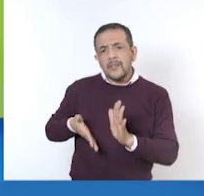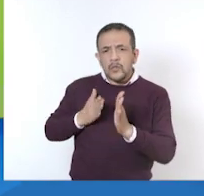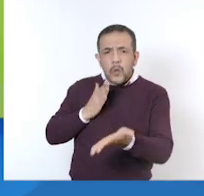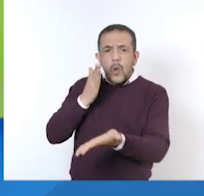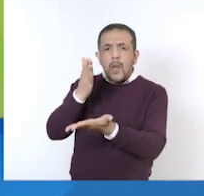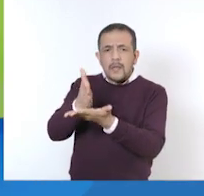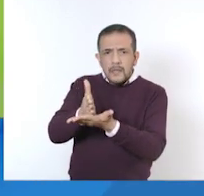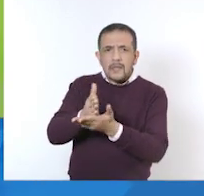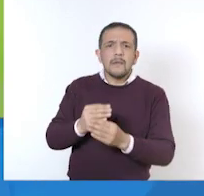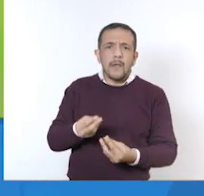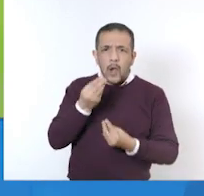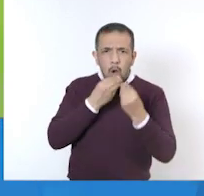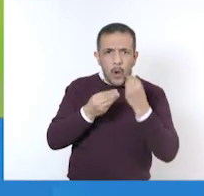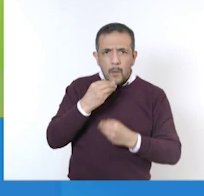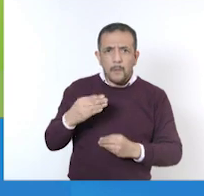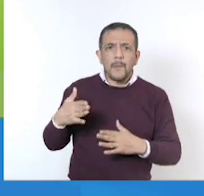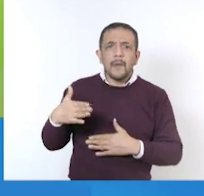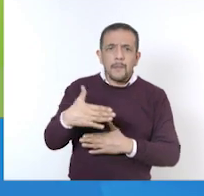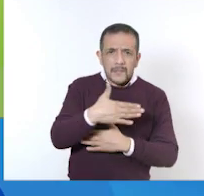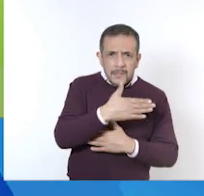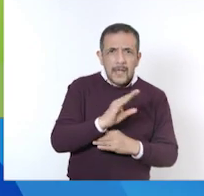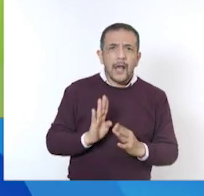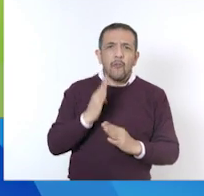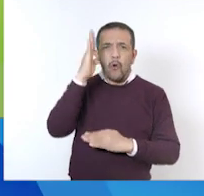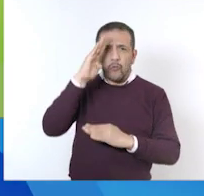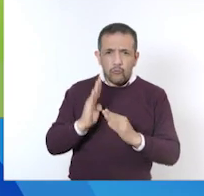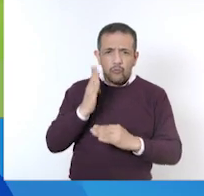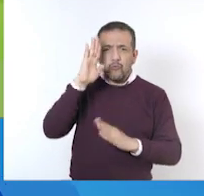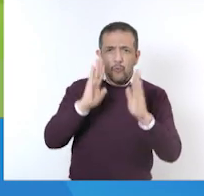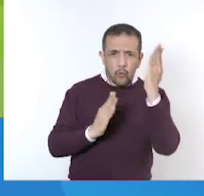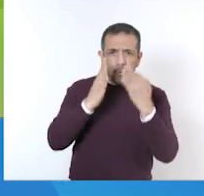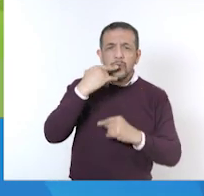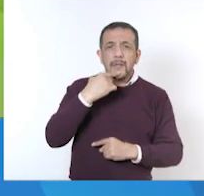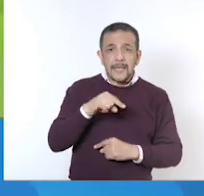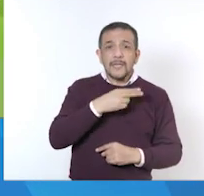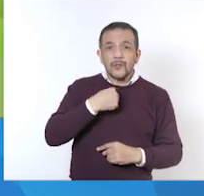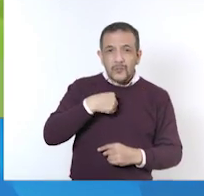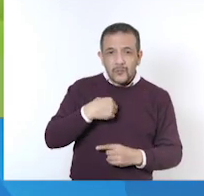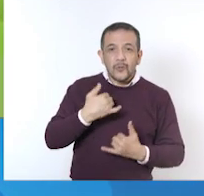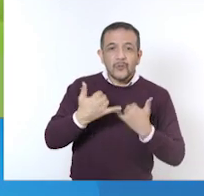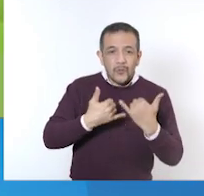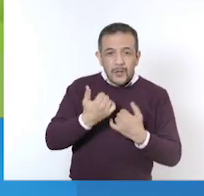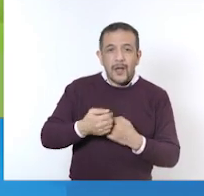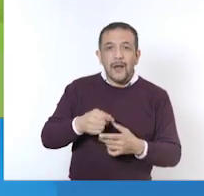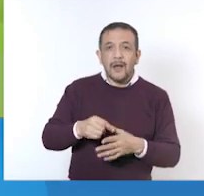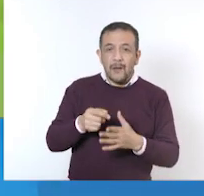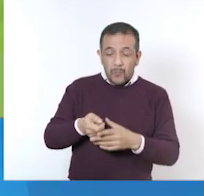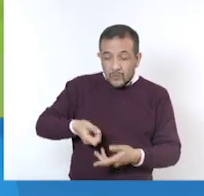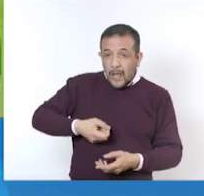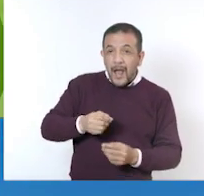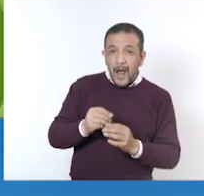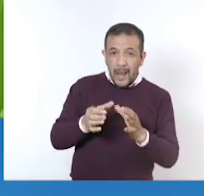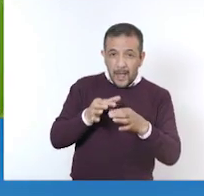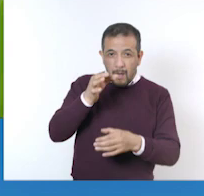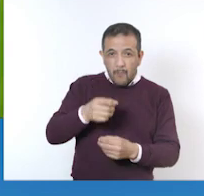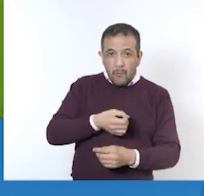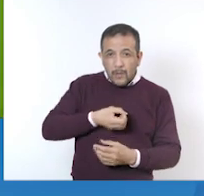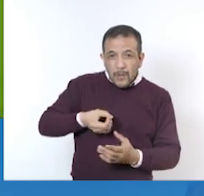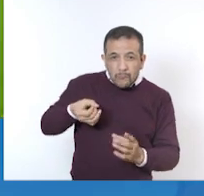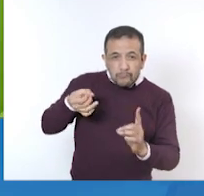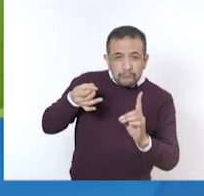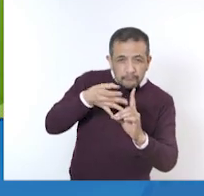comer pescado o trucha. Todos convivíamos, jugábamos a las tiraditas de la botella